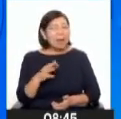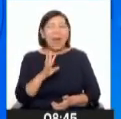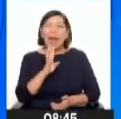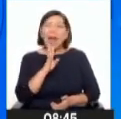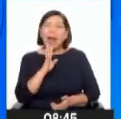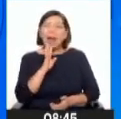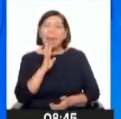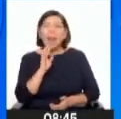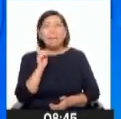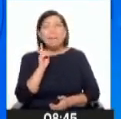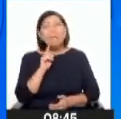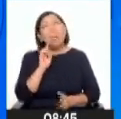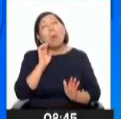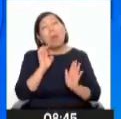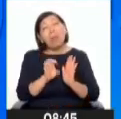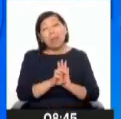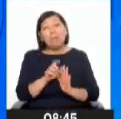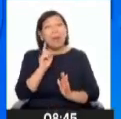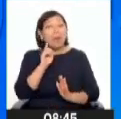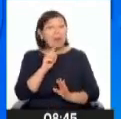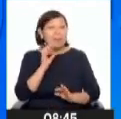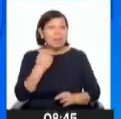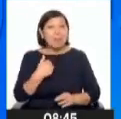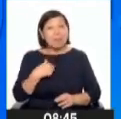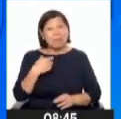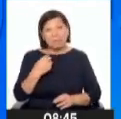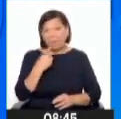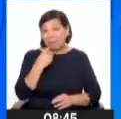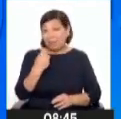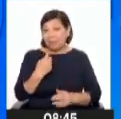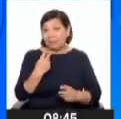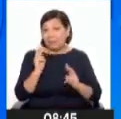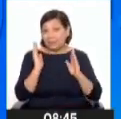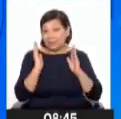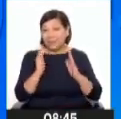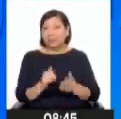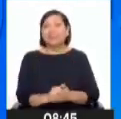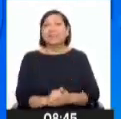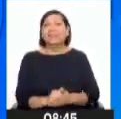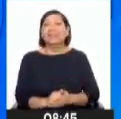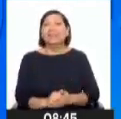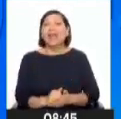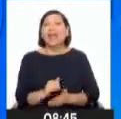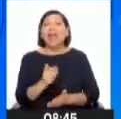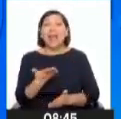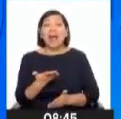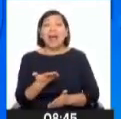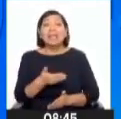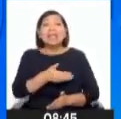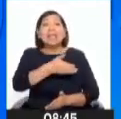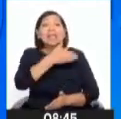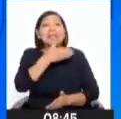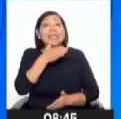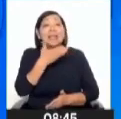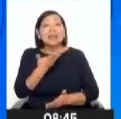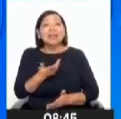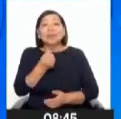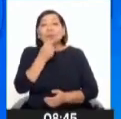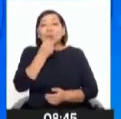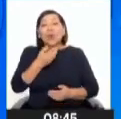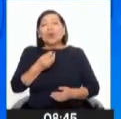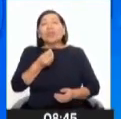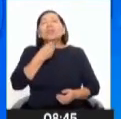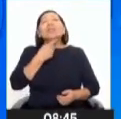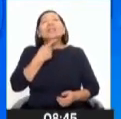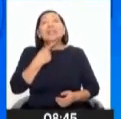ser desmentidos? Por ejemplo, siempre he escuchado a mi papá, que seguramente está muy atento, que hay que tomar una cerveza para abrir el